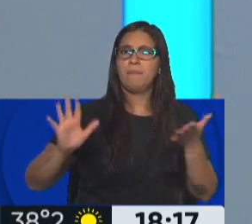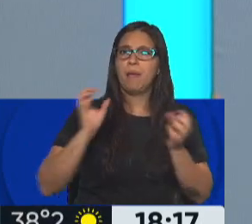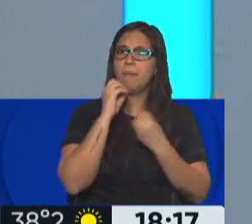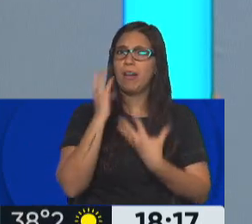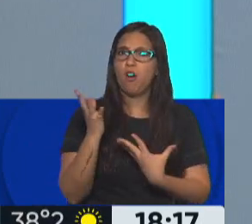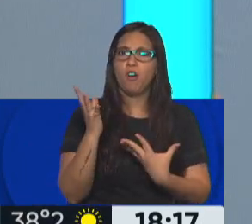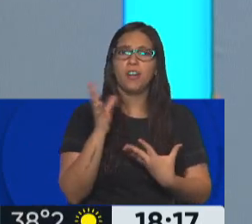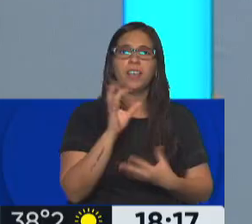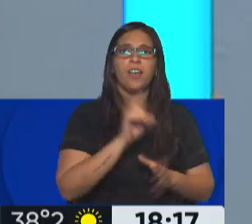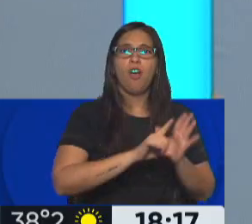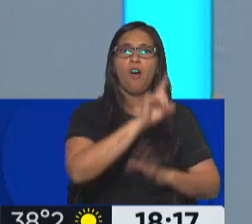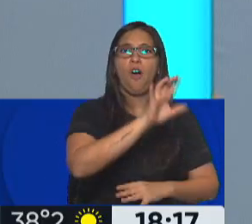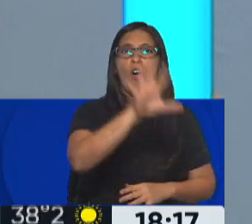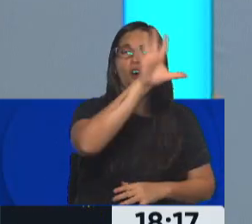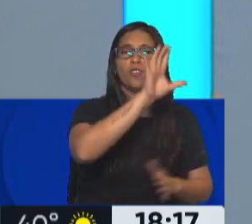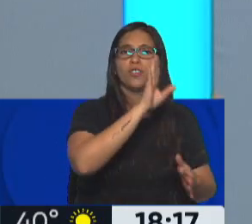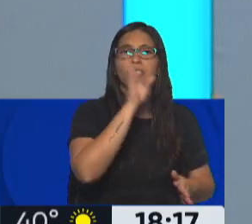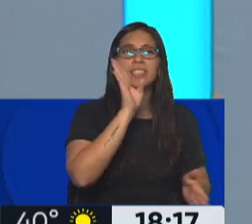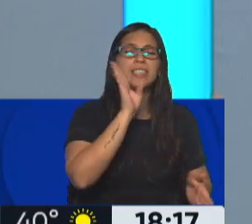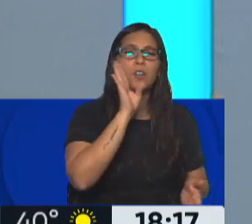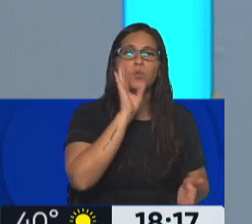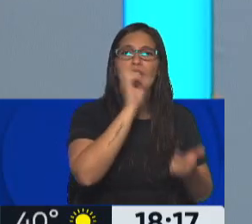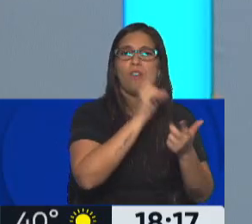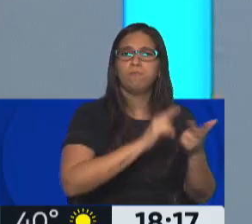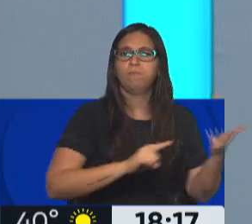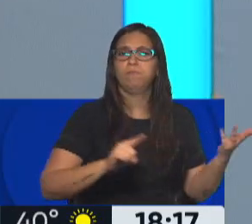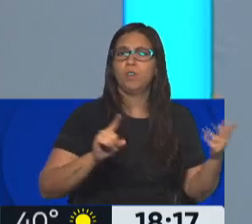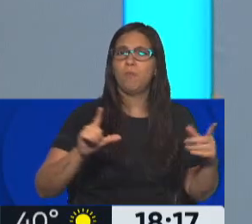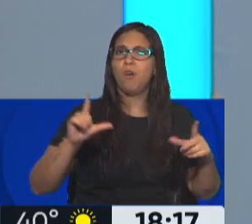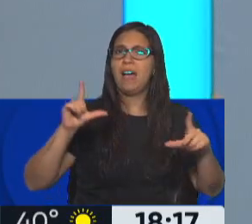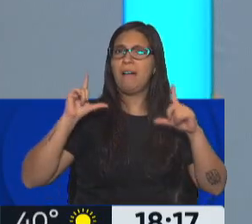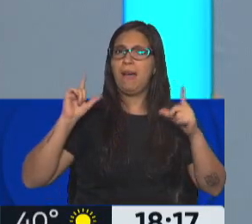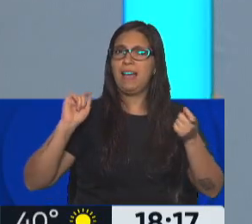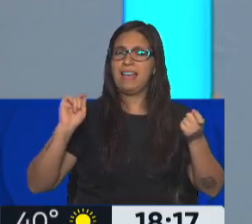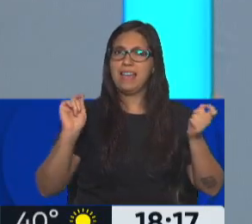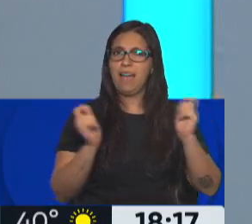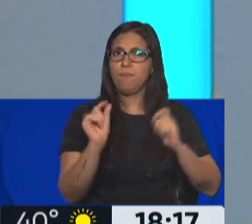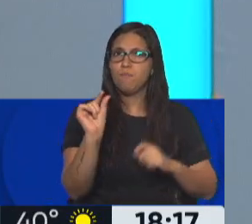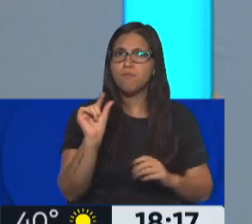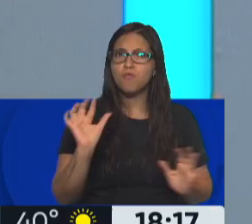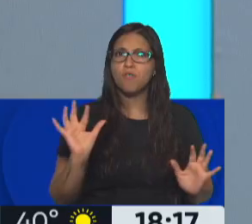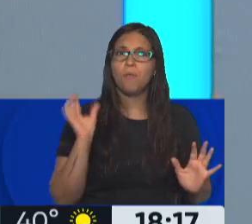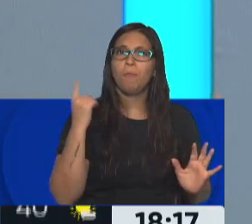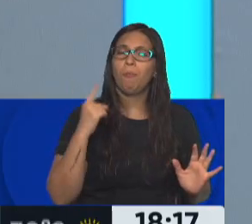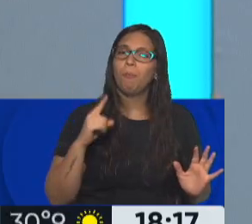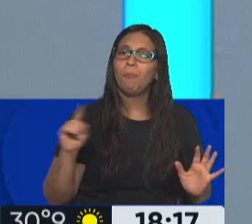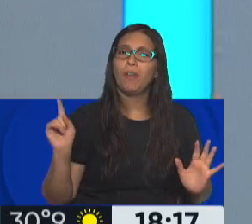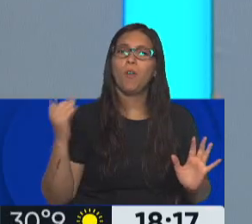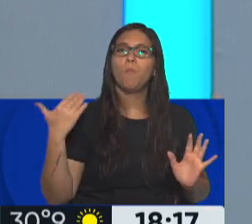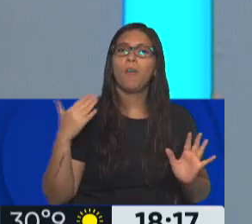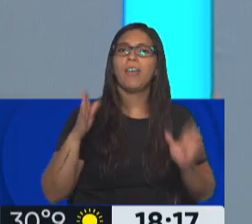está ayudando también un poco, ¿no?, a suavizar la cara del HTS. Puede suceder que se transforme en un partido del